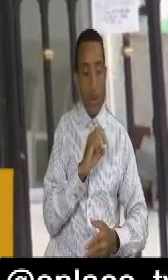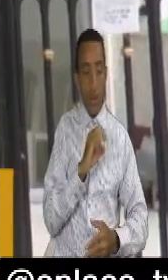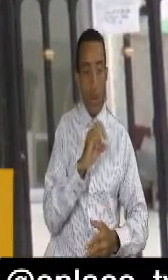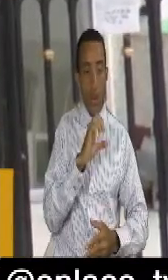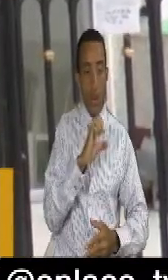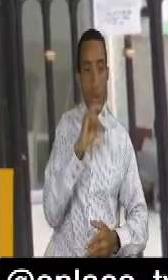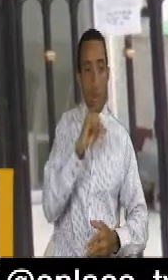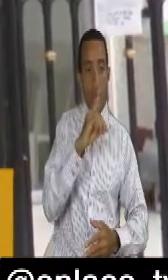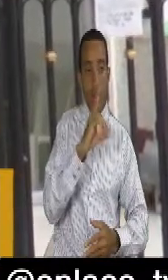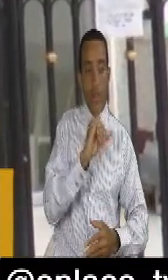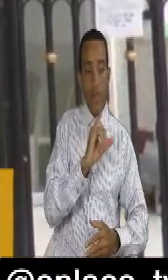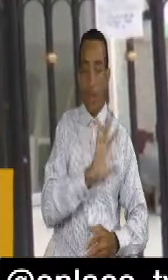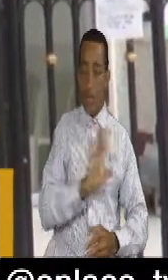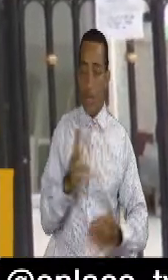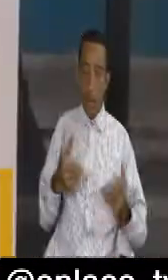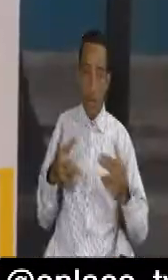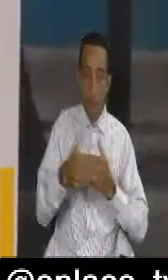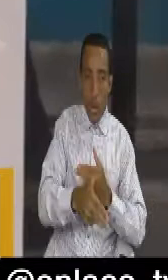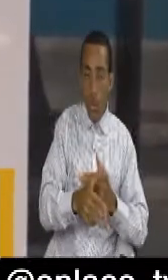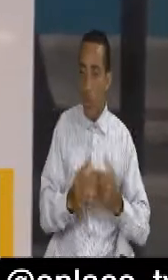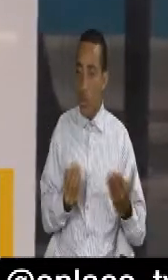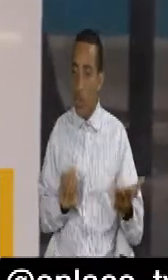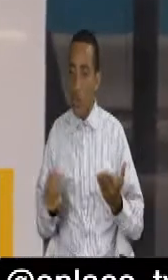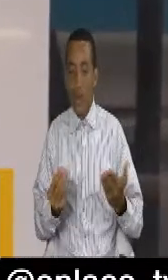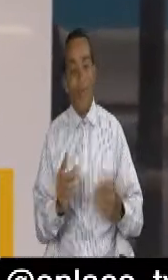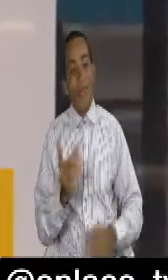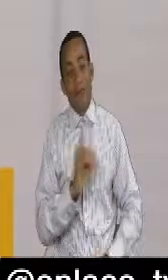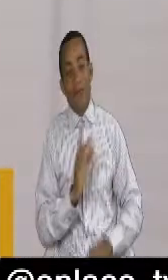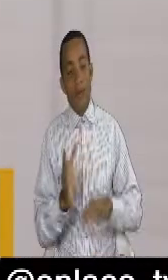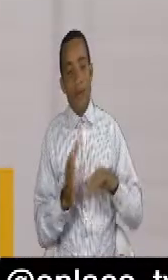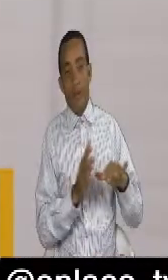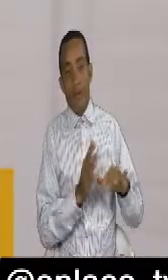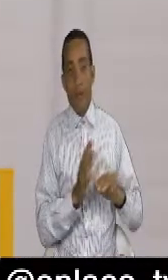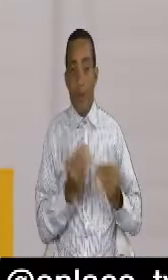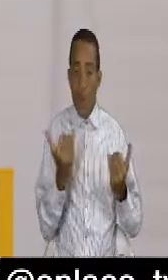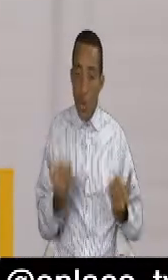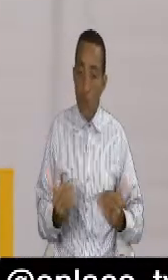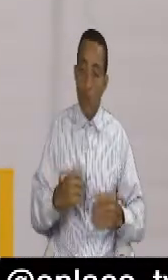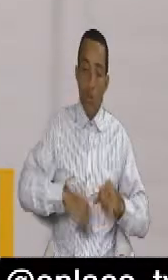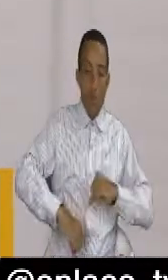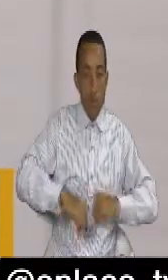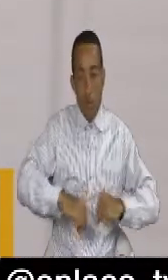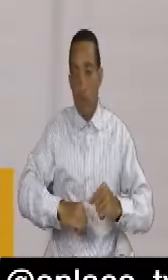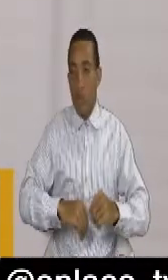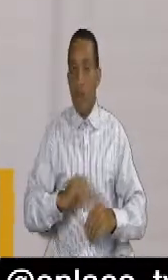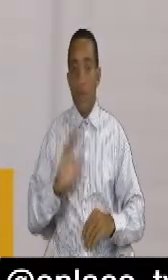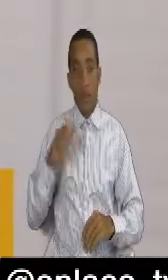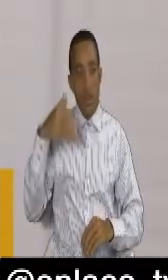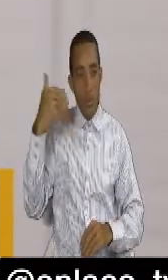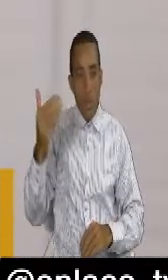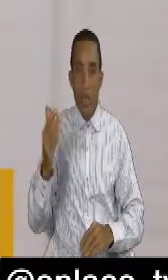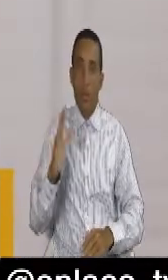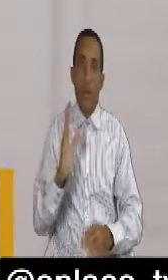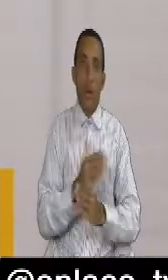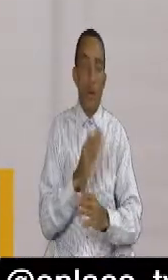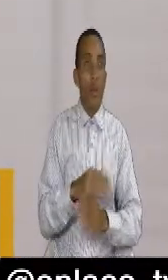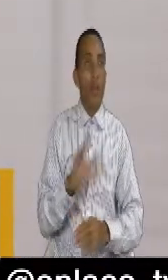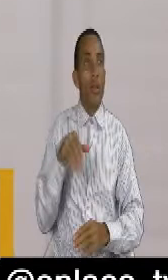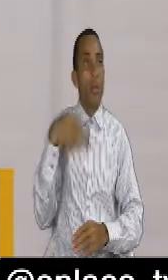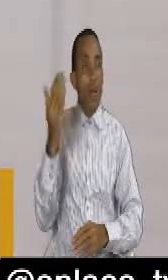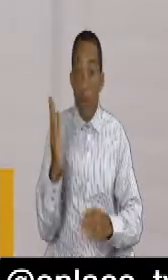más, todos los días estamos trabajando. Hoy se amanece con ese problema y tal vez se atardece con otro o con la